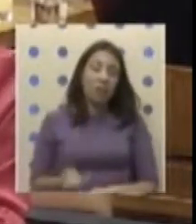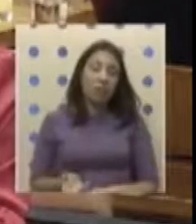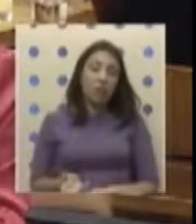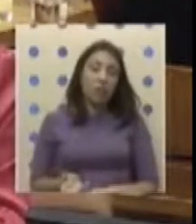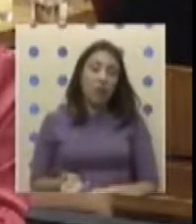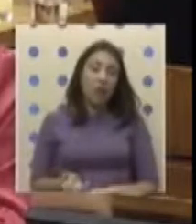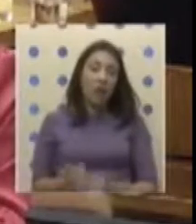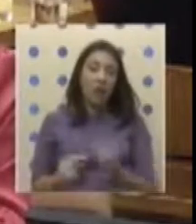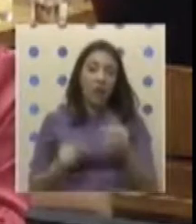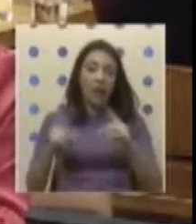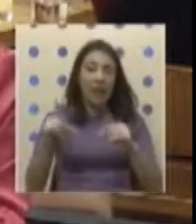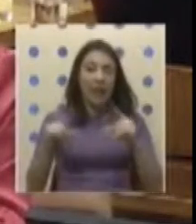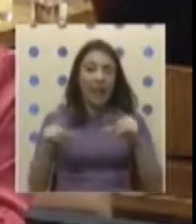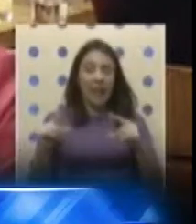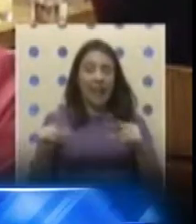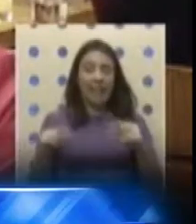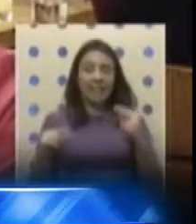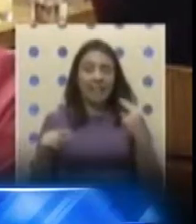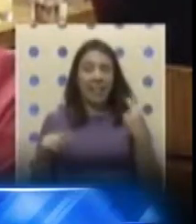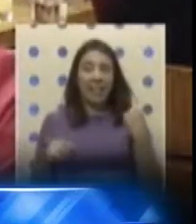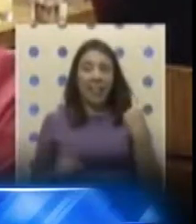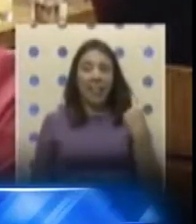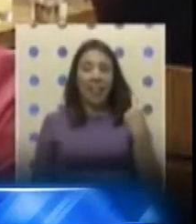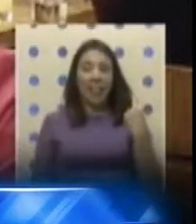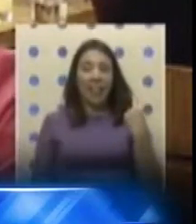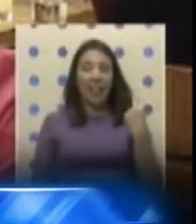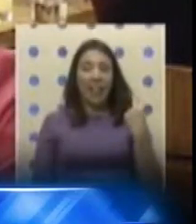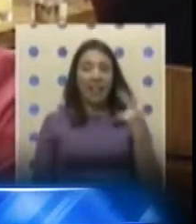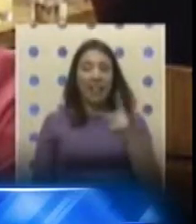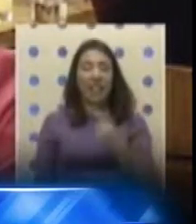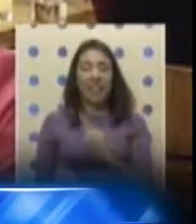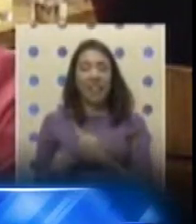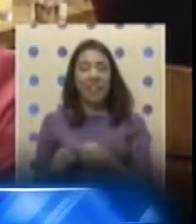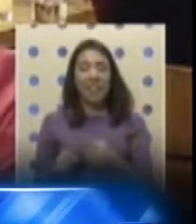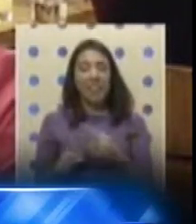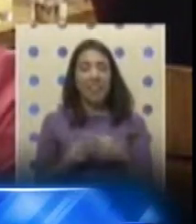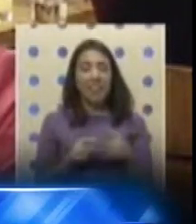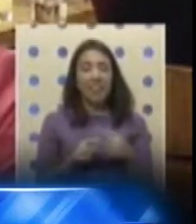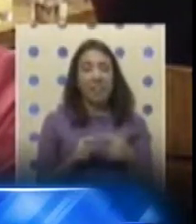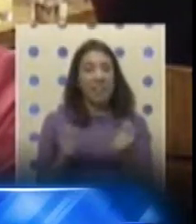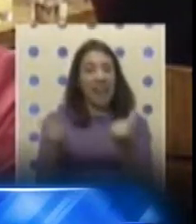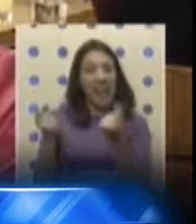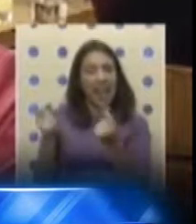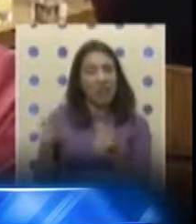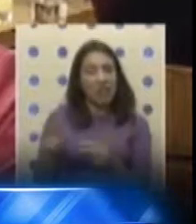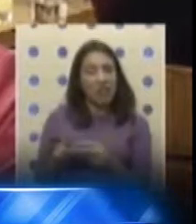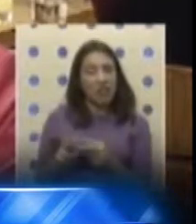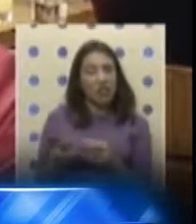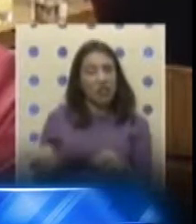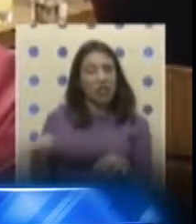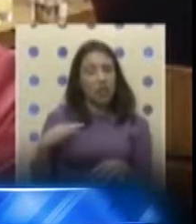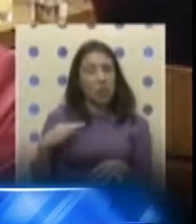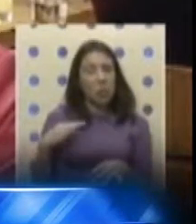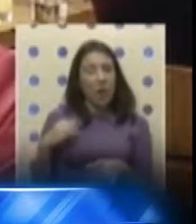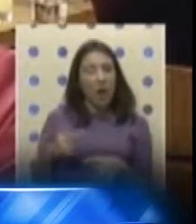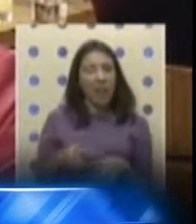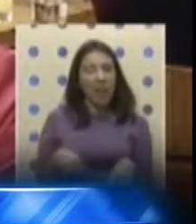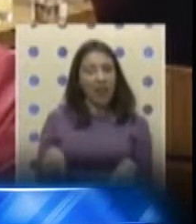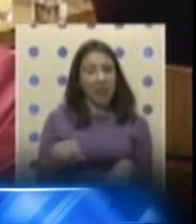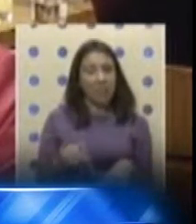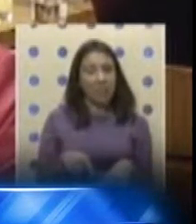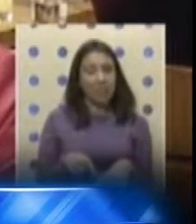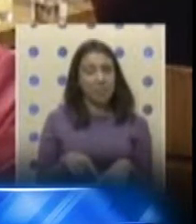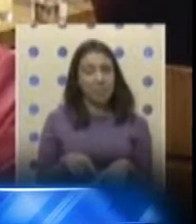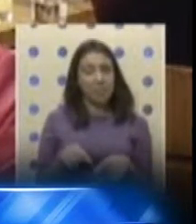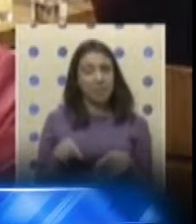sus índices correspondientes, ¿no es cierto?, a las diferentes evaluaciones que ha hecho la ciudadanía con respecto a ello. Pero